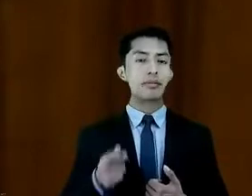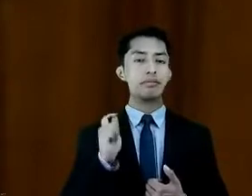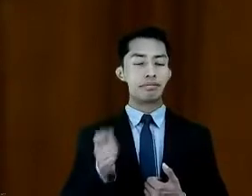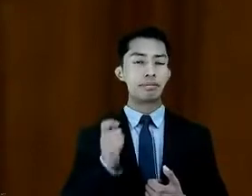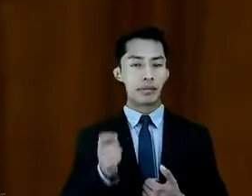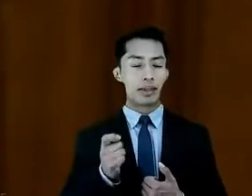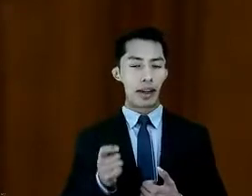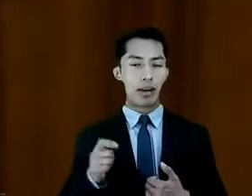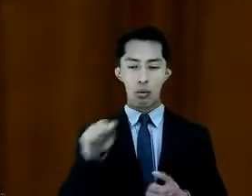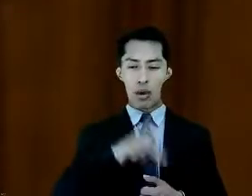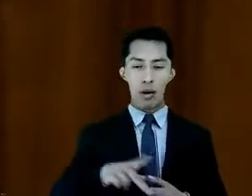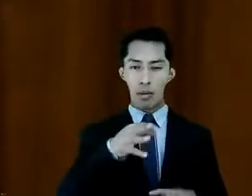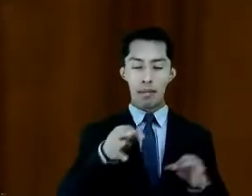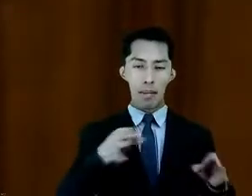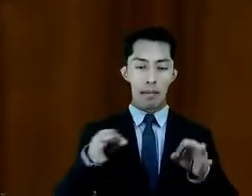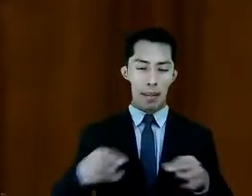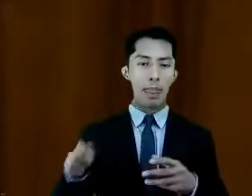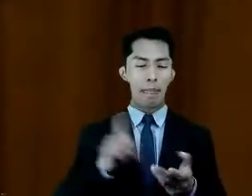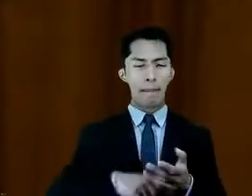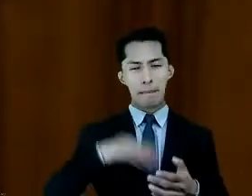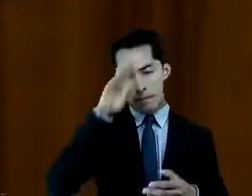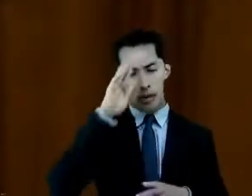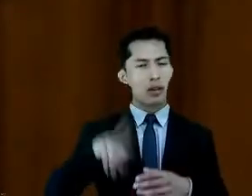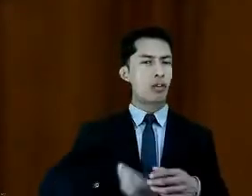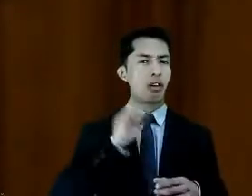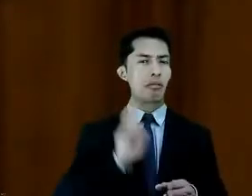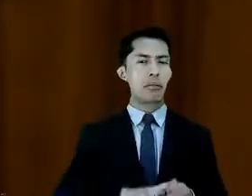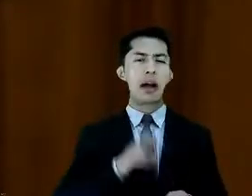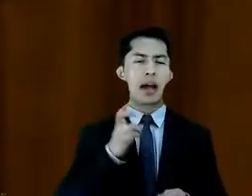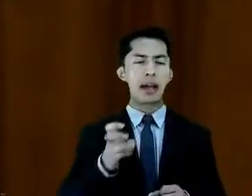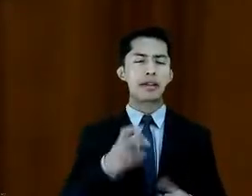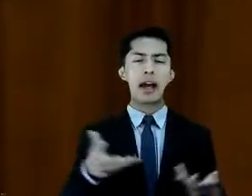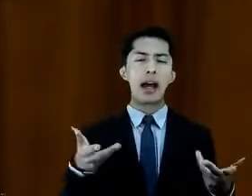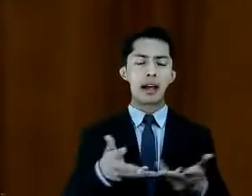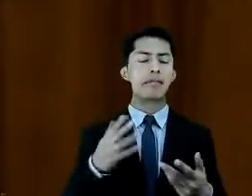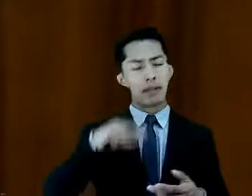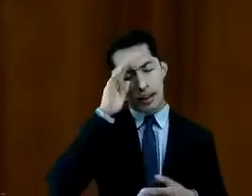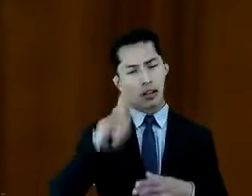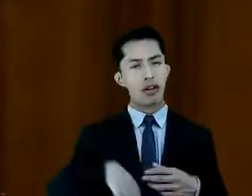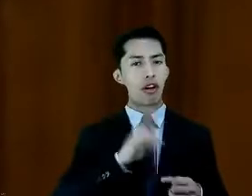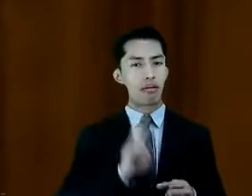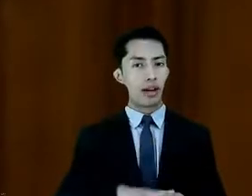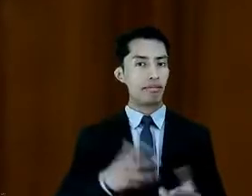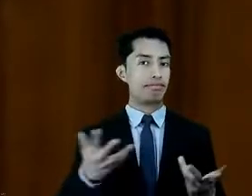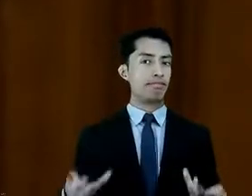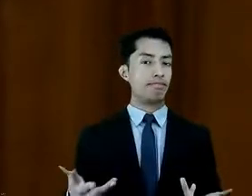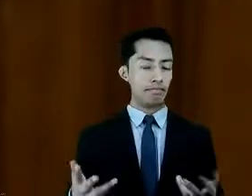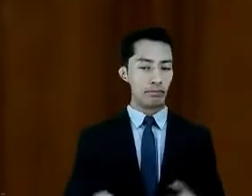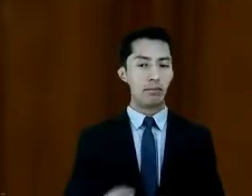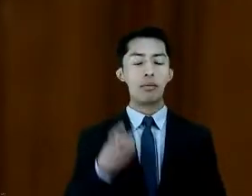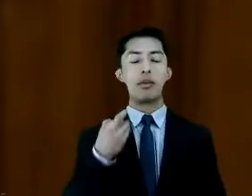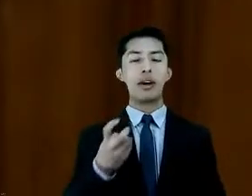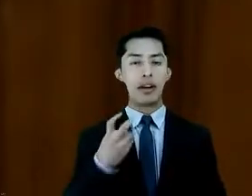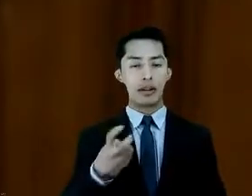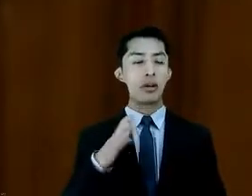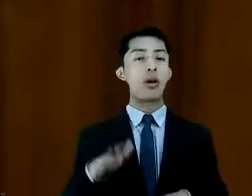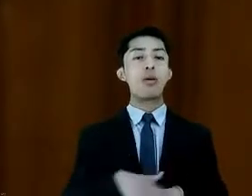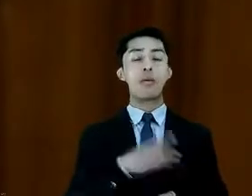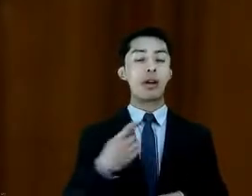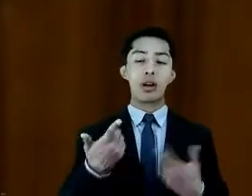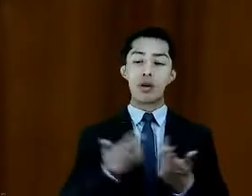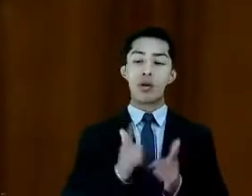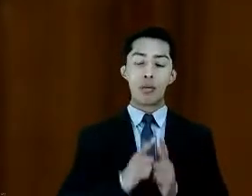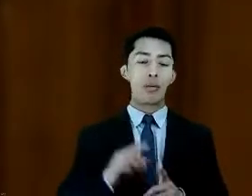tipo de comunidades se naturaliza demasiado este comportamiento. Y por eso, porque nuestra